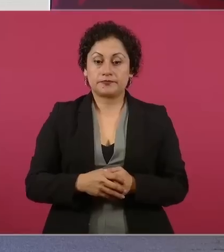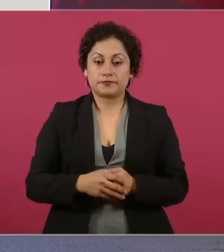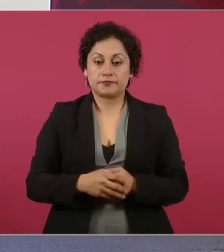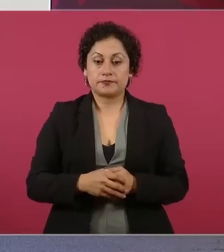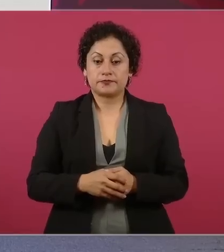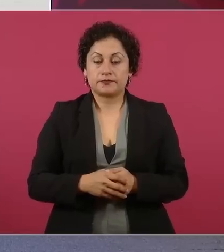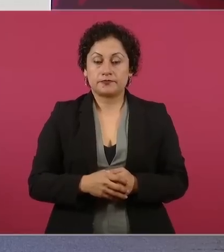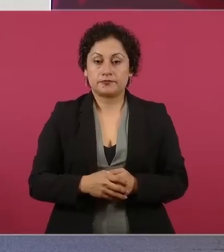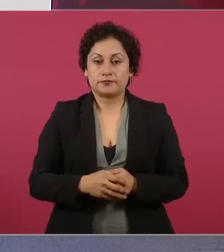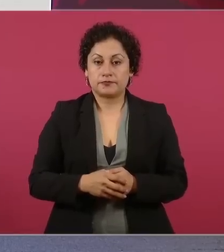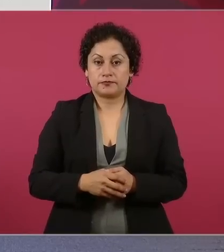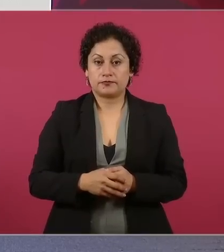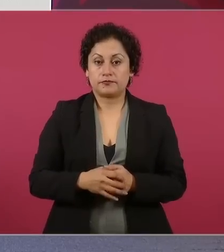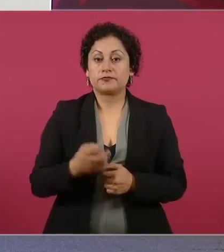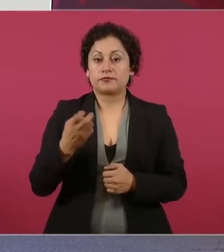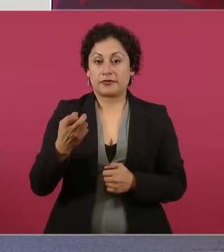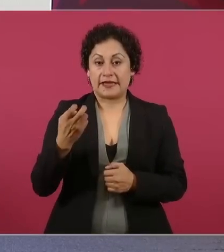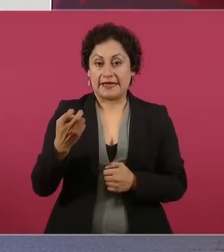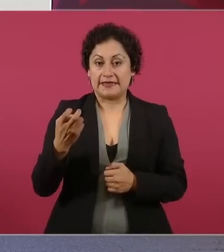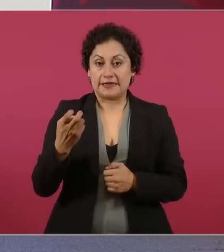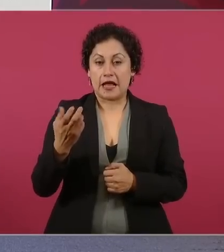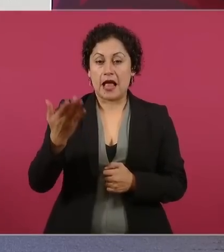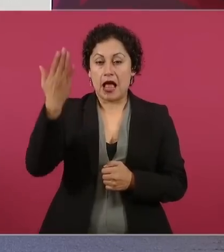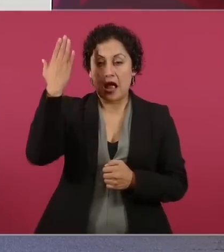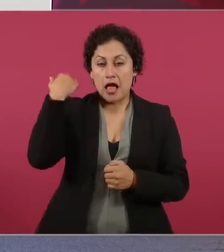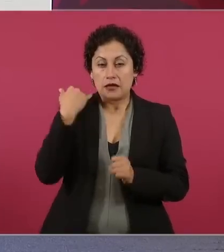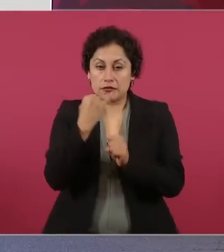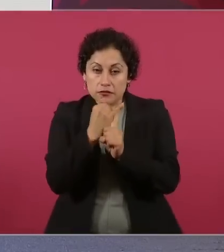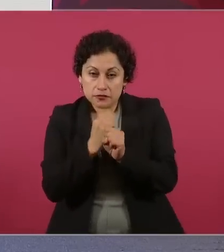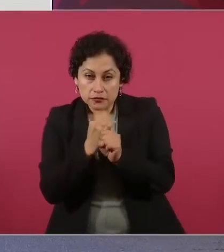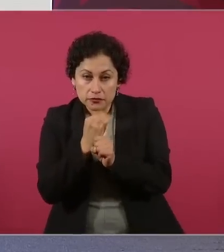abajo, estimada en 4.